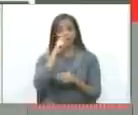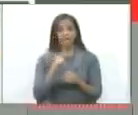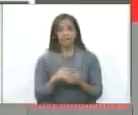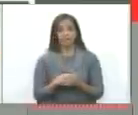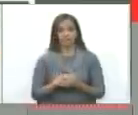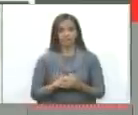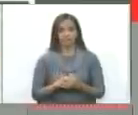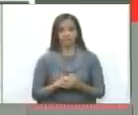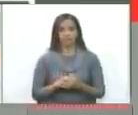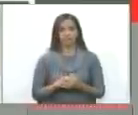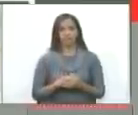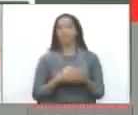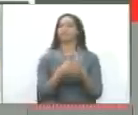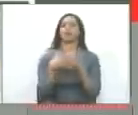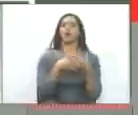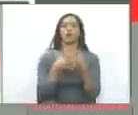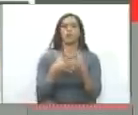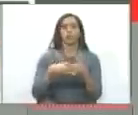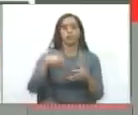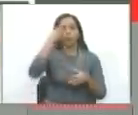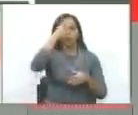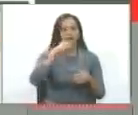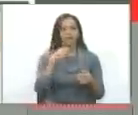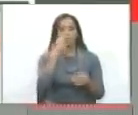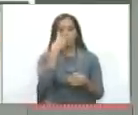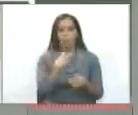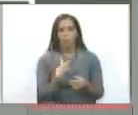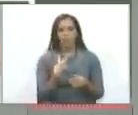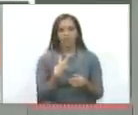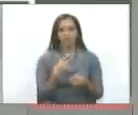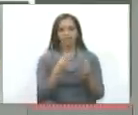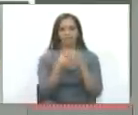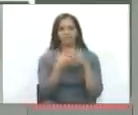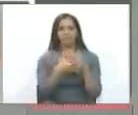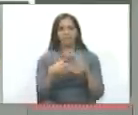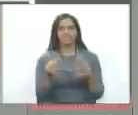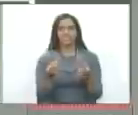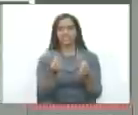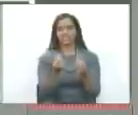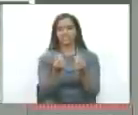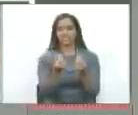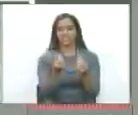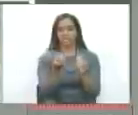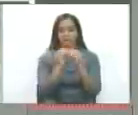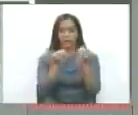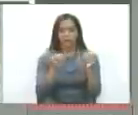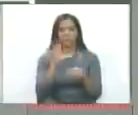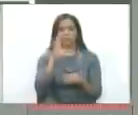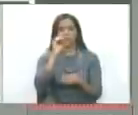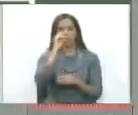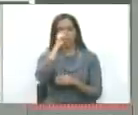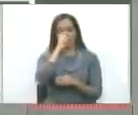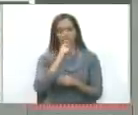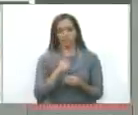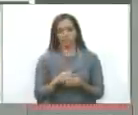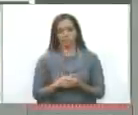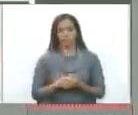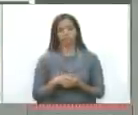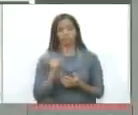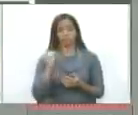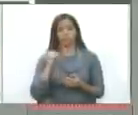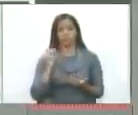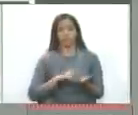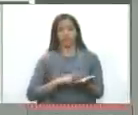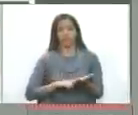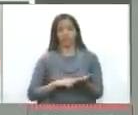Uno va a comprar Estados Unidos, un pueblo pobre, a comprarle algo a Estados Unidos, tiene que comprar el mantenimiento por 50 años. Correcto.